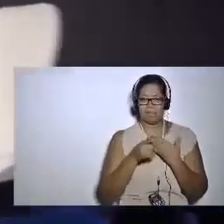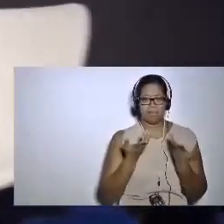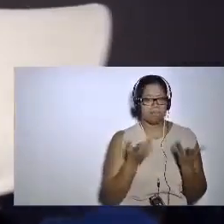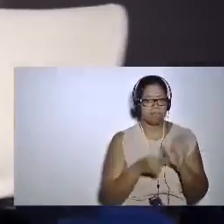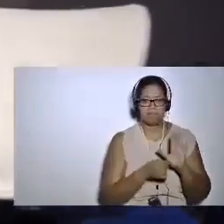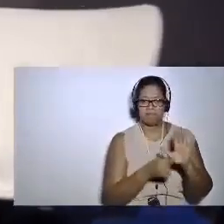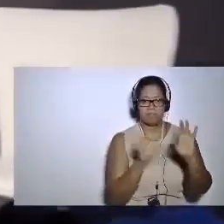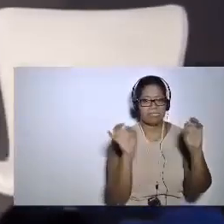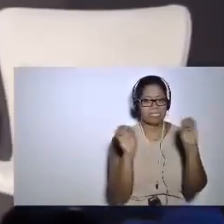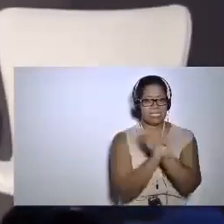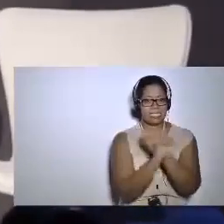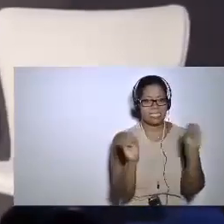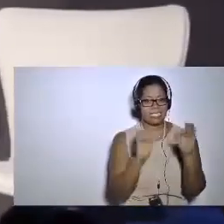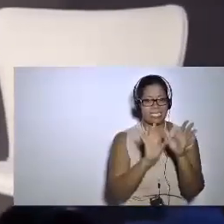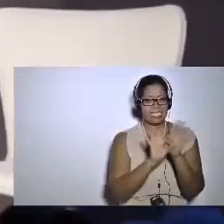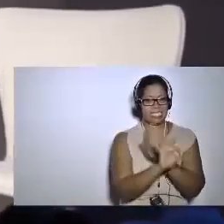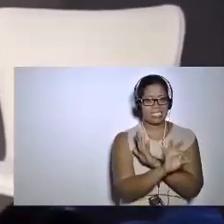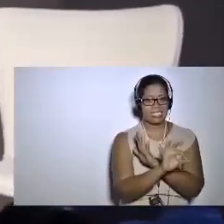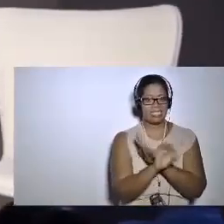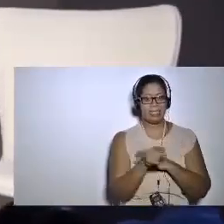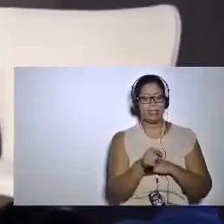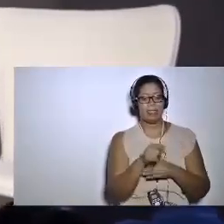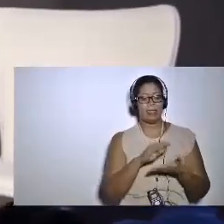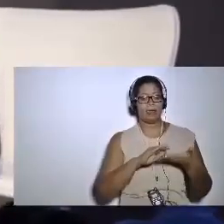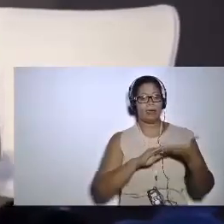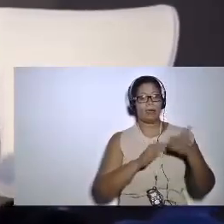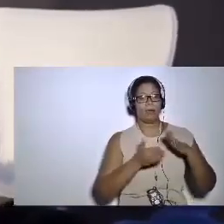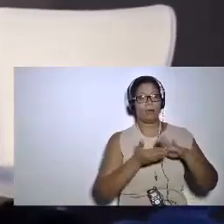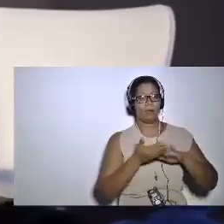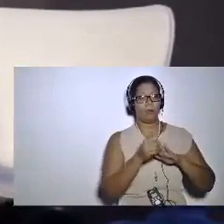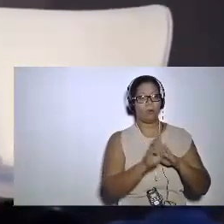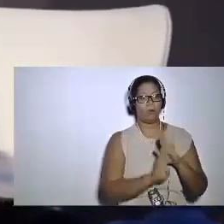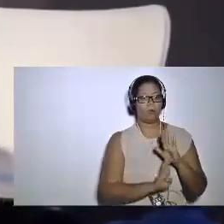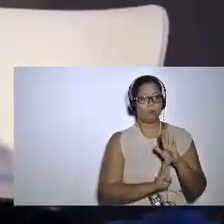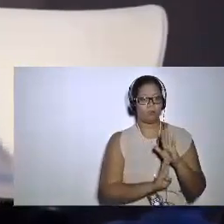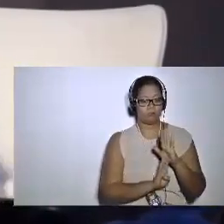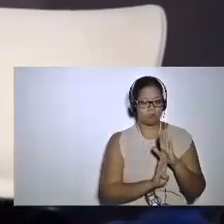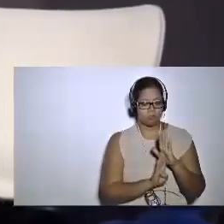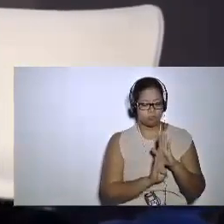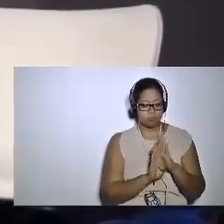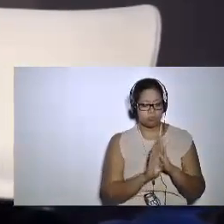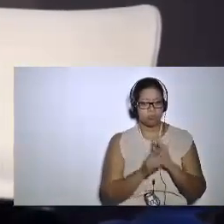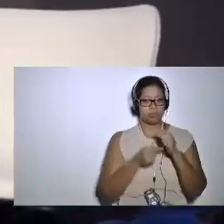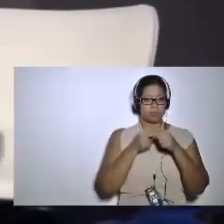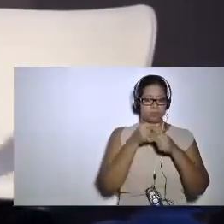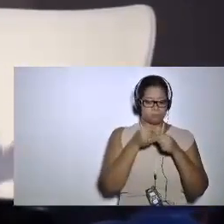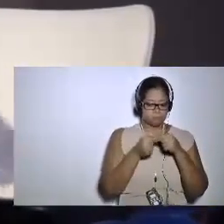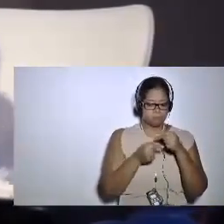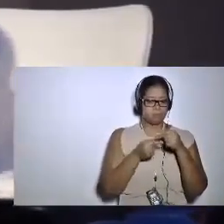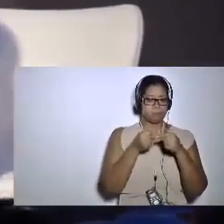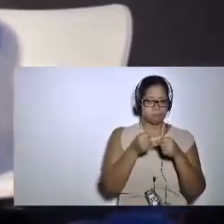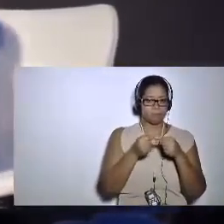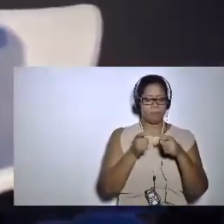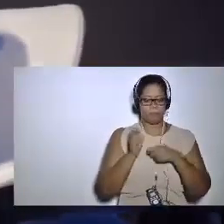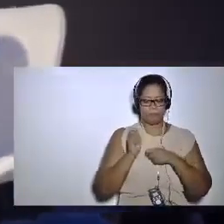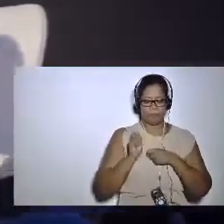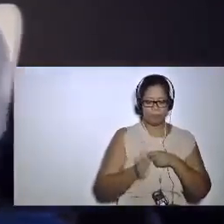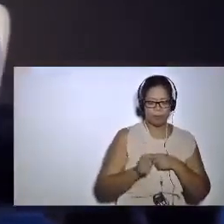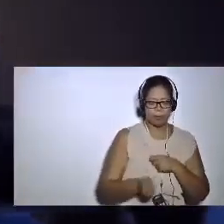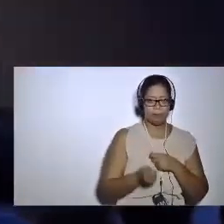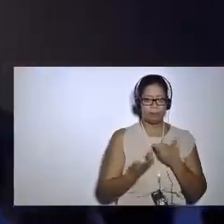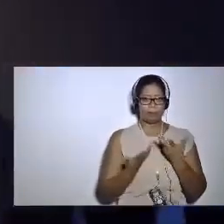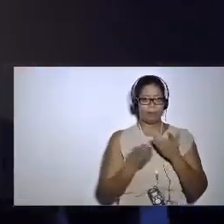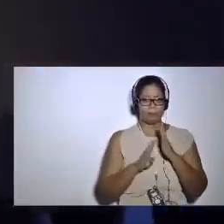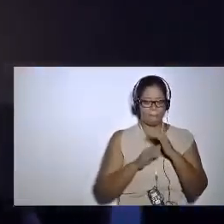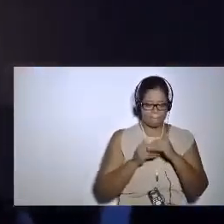ocurriendo? Es que usted está desarrollando una comunidad creciente de desarrolladores, de personas de